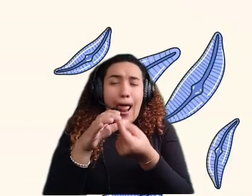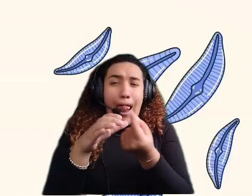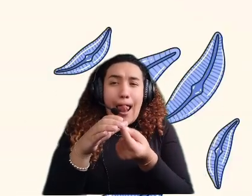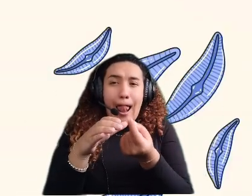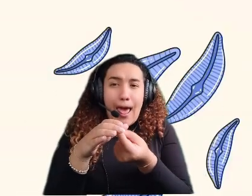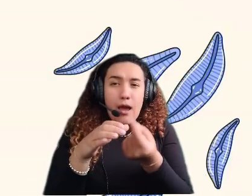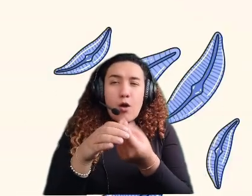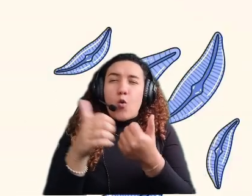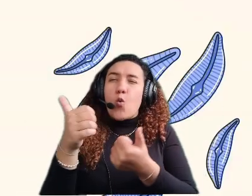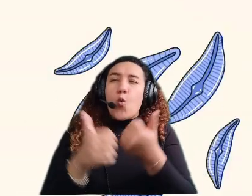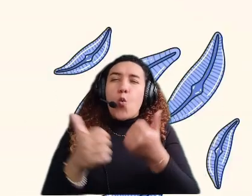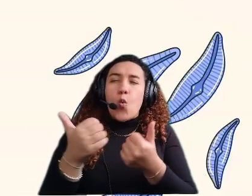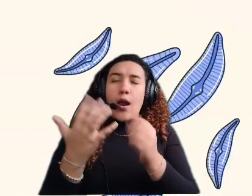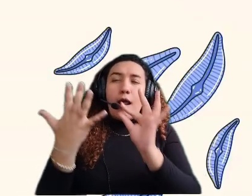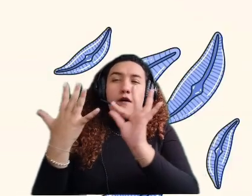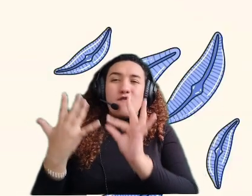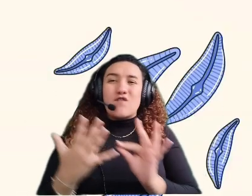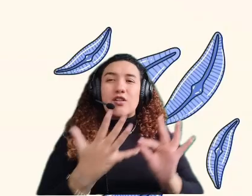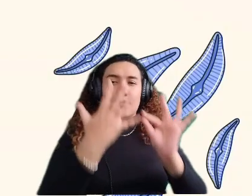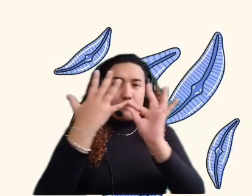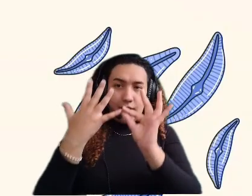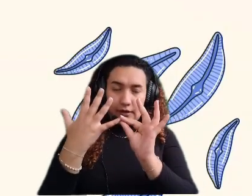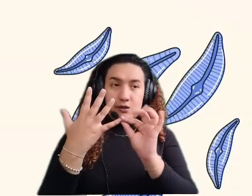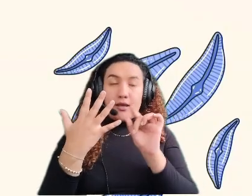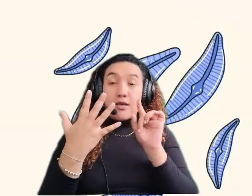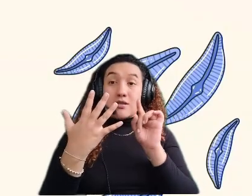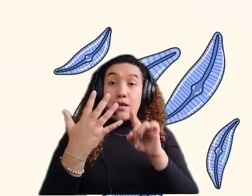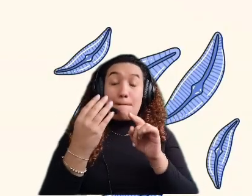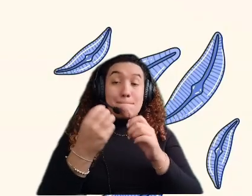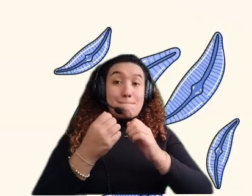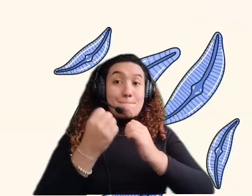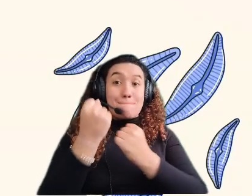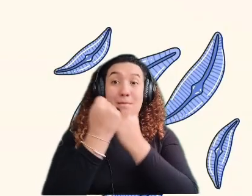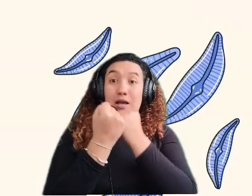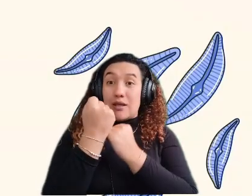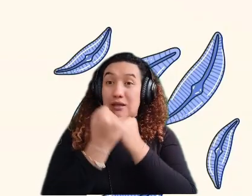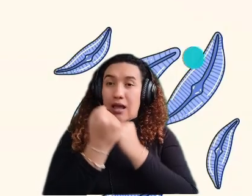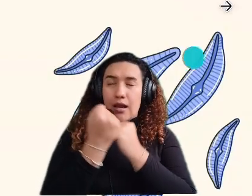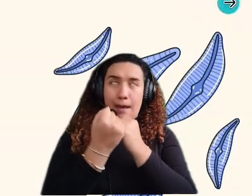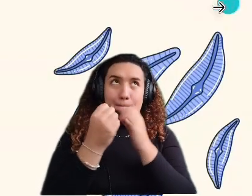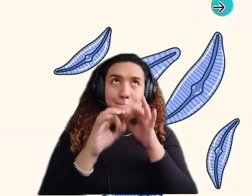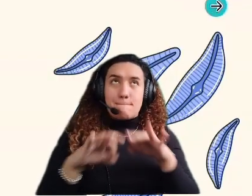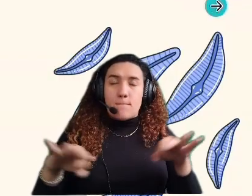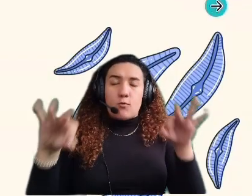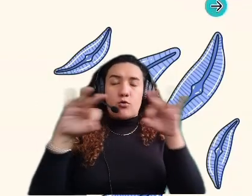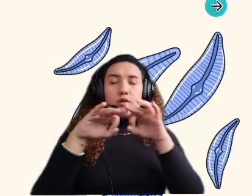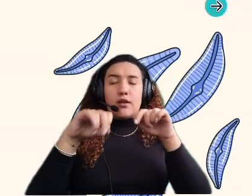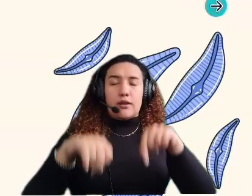que son el fitoplancton, la maquinaria biológica más poderosa que hay en el planeta.